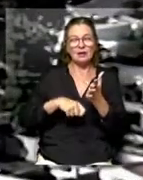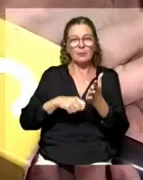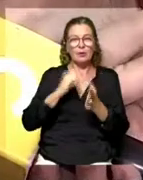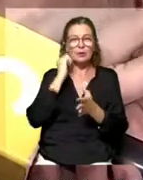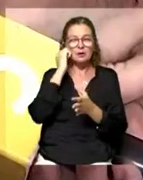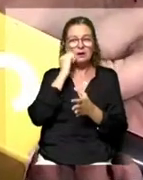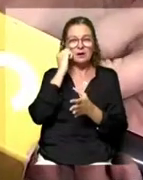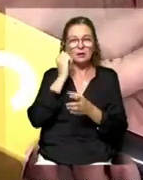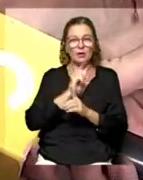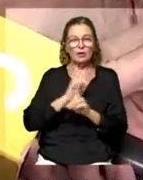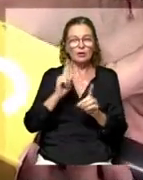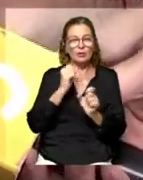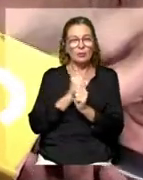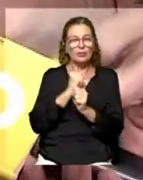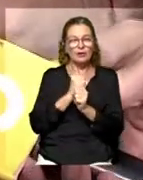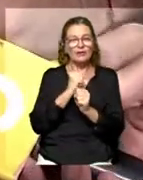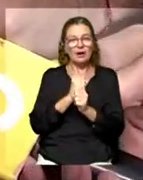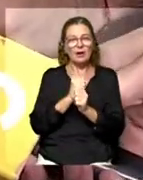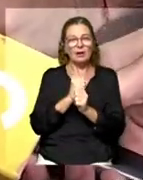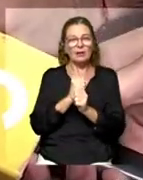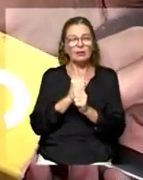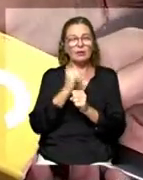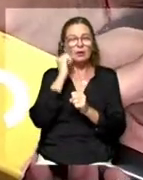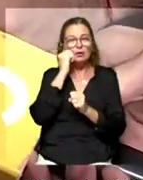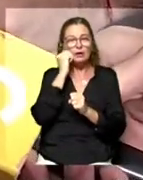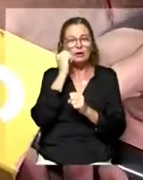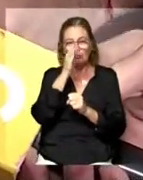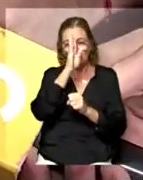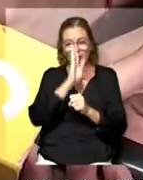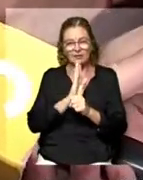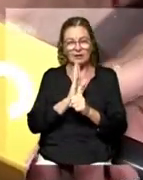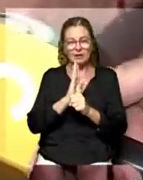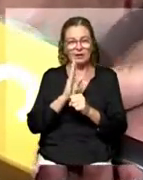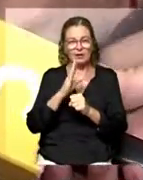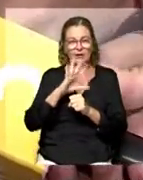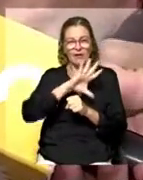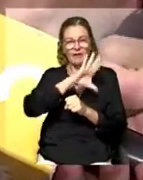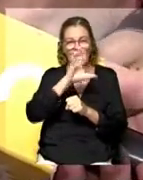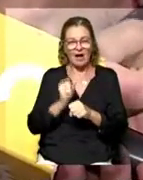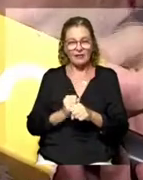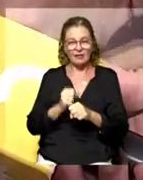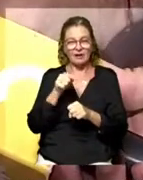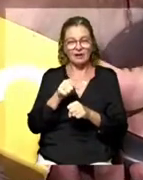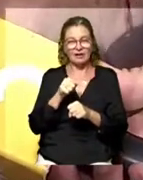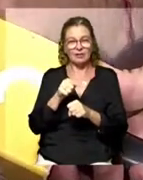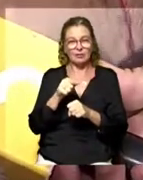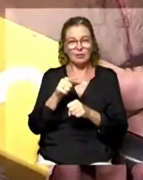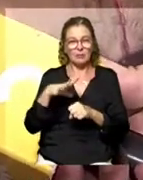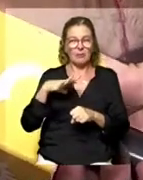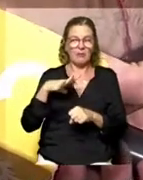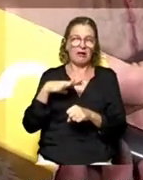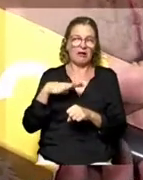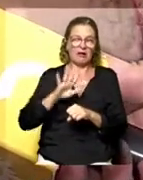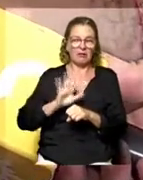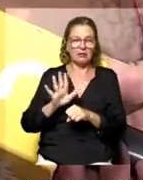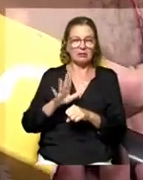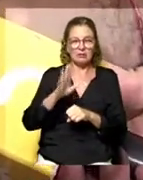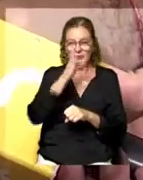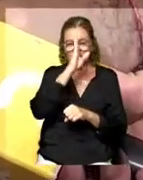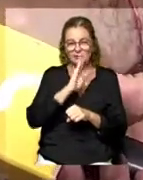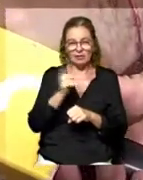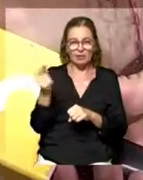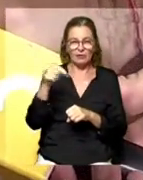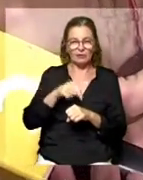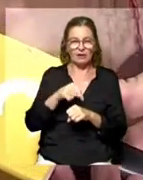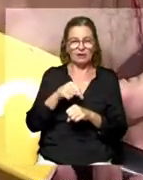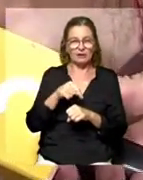no son trabajadores, mucho menos los negros brasileros de origen africano. Esos son más vagos aún. El brasilero cruza